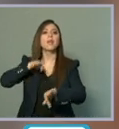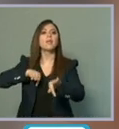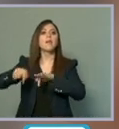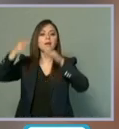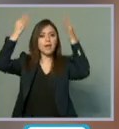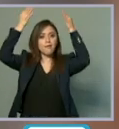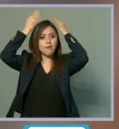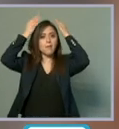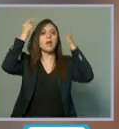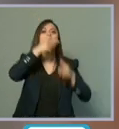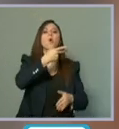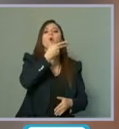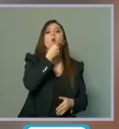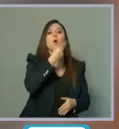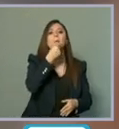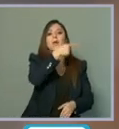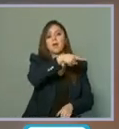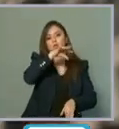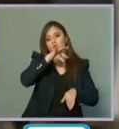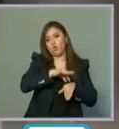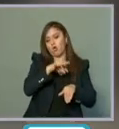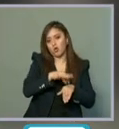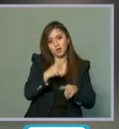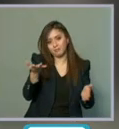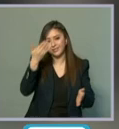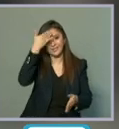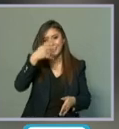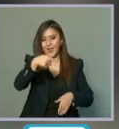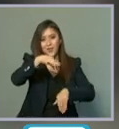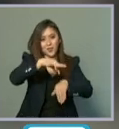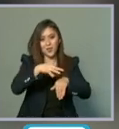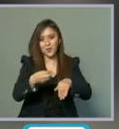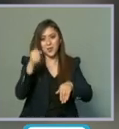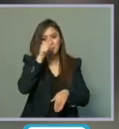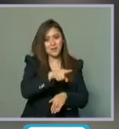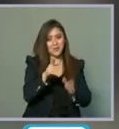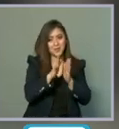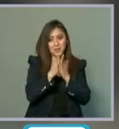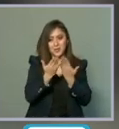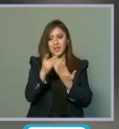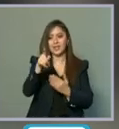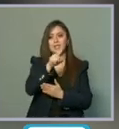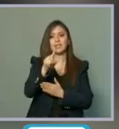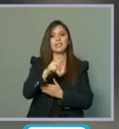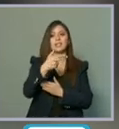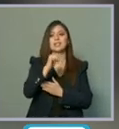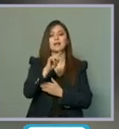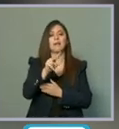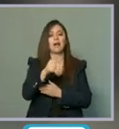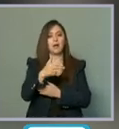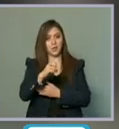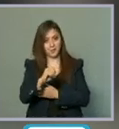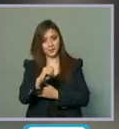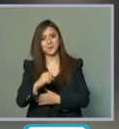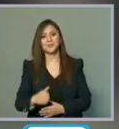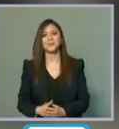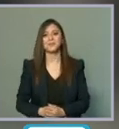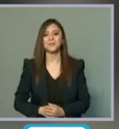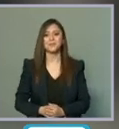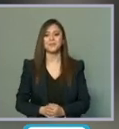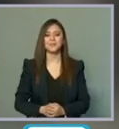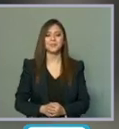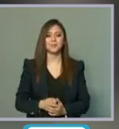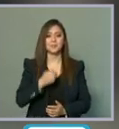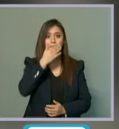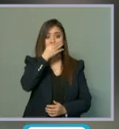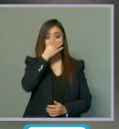médico, obviamente, ¿no? Por el título, eso ya lo sabíamos. No, doctor. Mejor era doctor bueno, hay en otros ciencias doctores. Políticas.